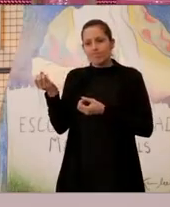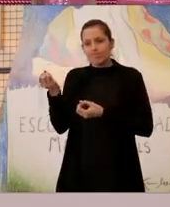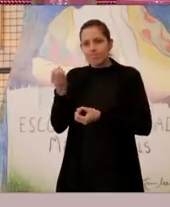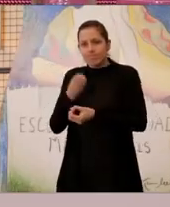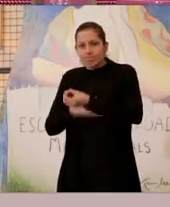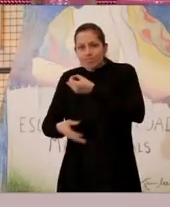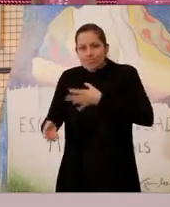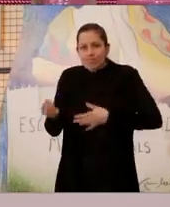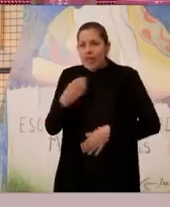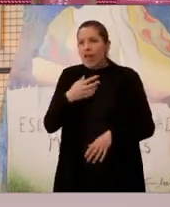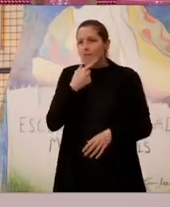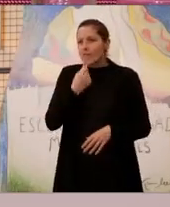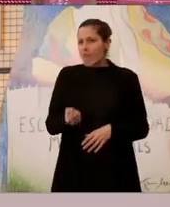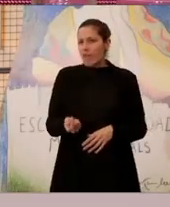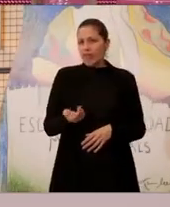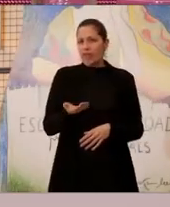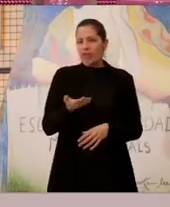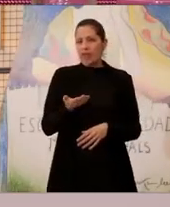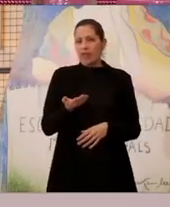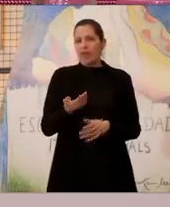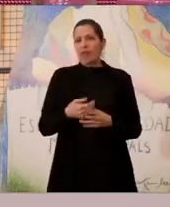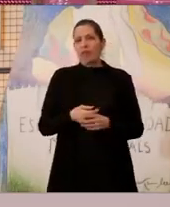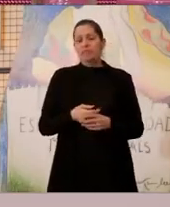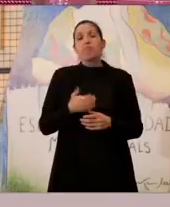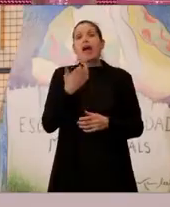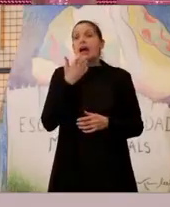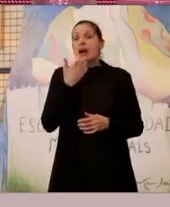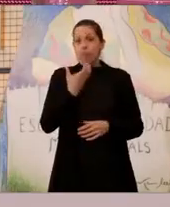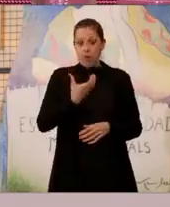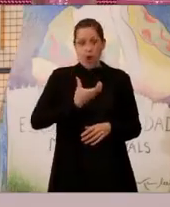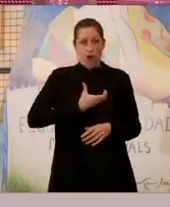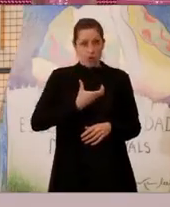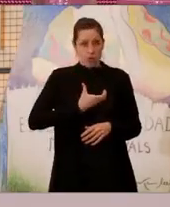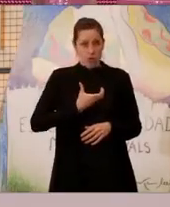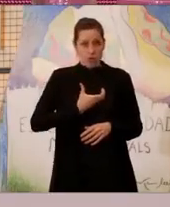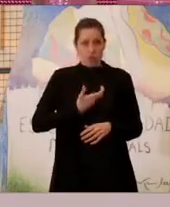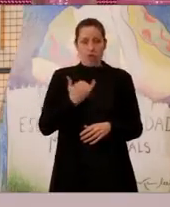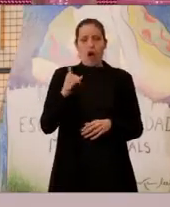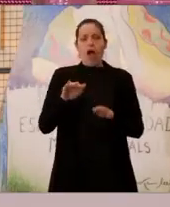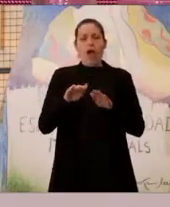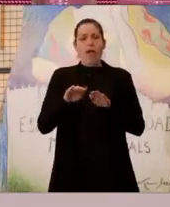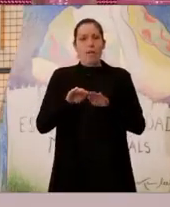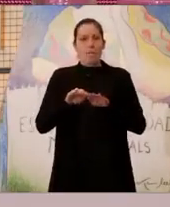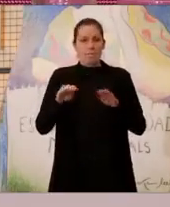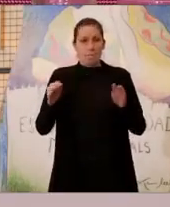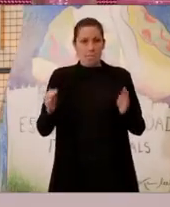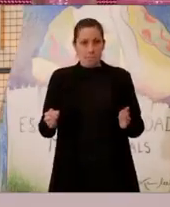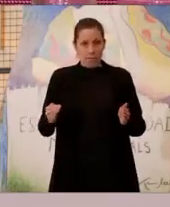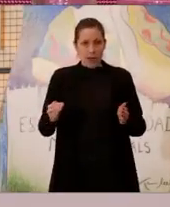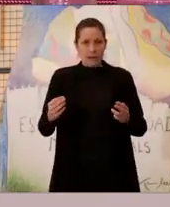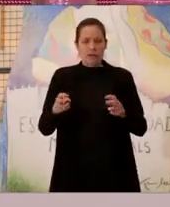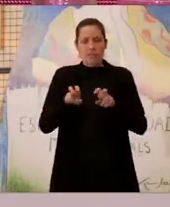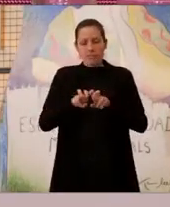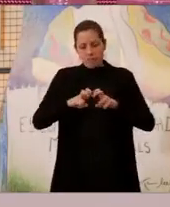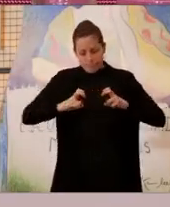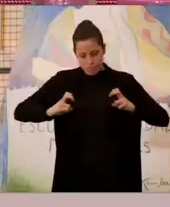en el ayuntamiento hay una mesa así y luego es un semicírculo donde se nos sentábamos los conceptos y